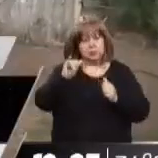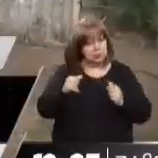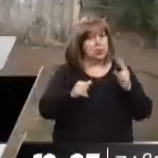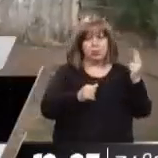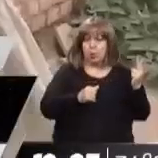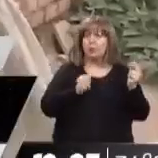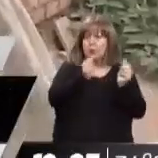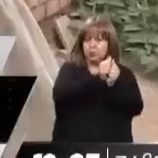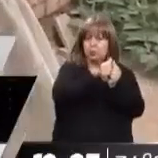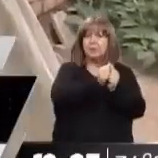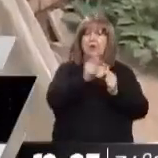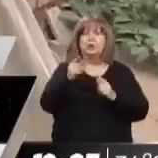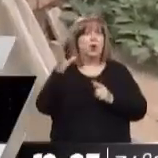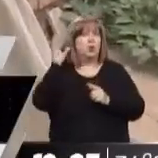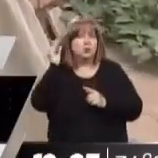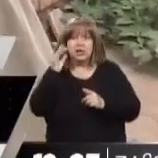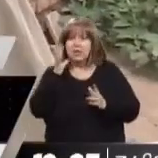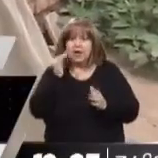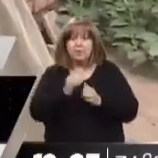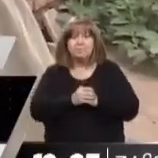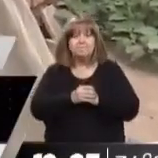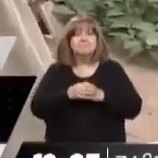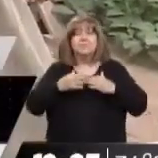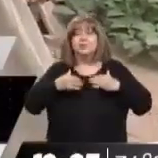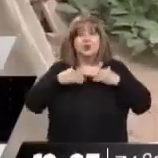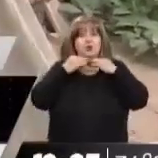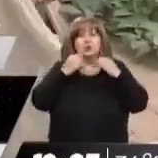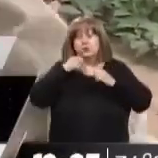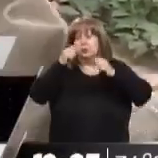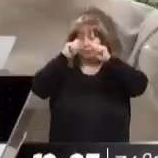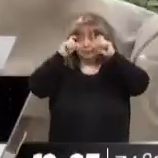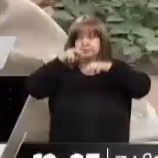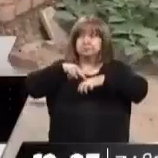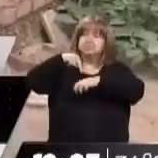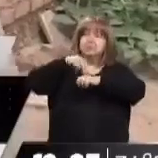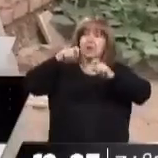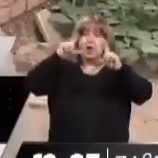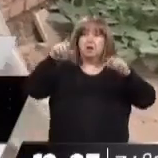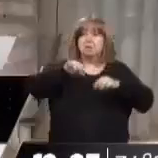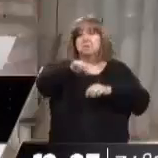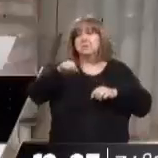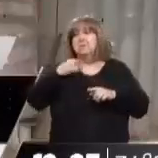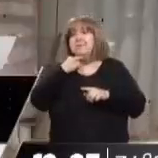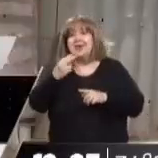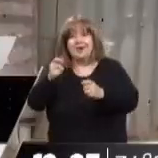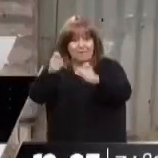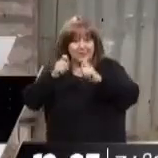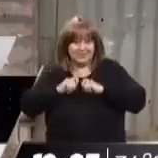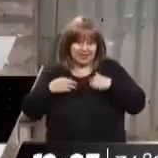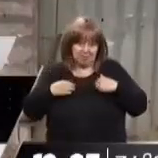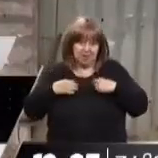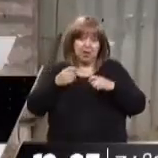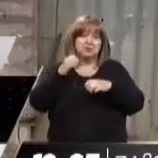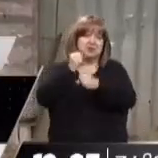Sí. ¿Alguien escuchó algo de lo que pasó? Mira, no sé nada porque yo cuando me levanté a abrirle la puerta al hijo que viene del